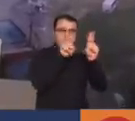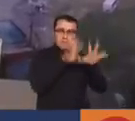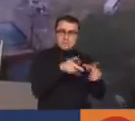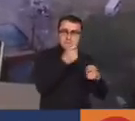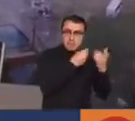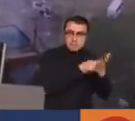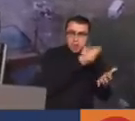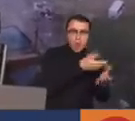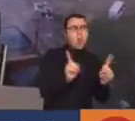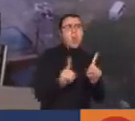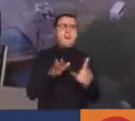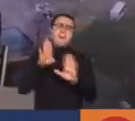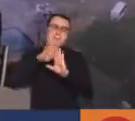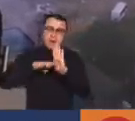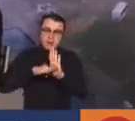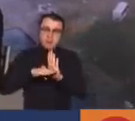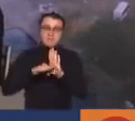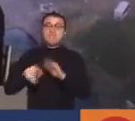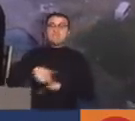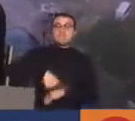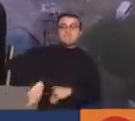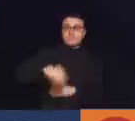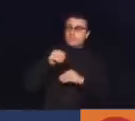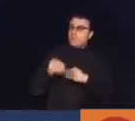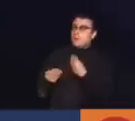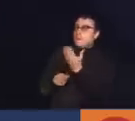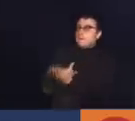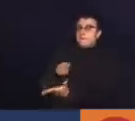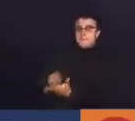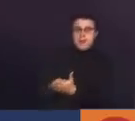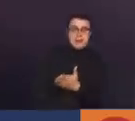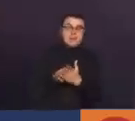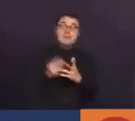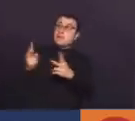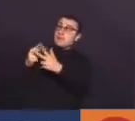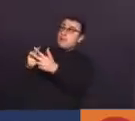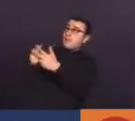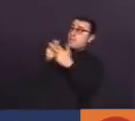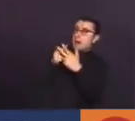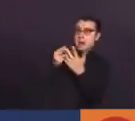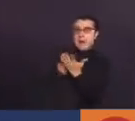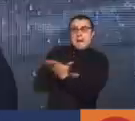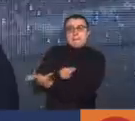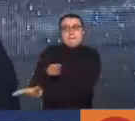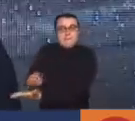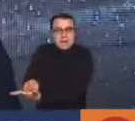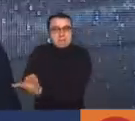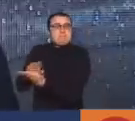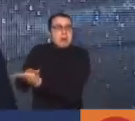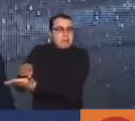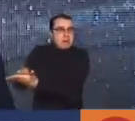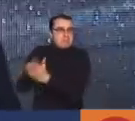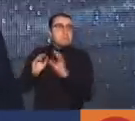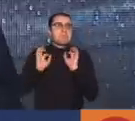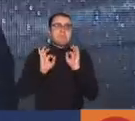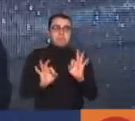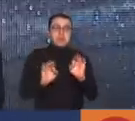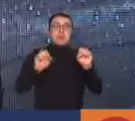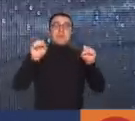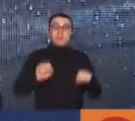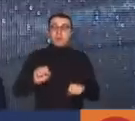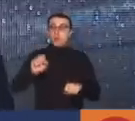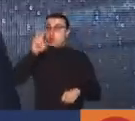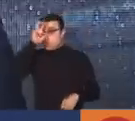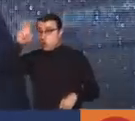internet, de tal manera que se pueda pagar el crédito, pero estaríamos garantizando que el sur de Bogotá, igual que